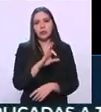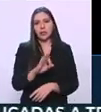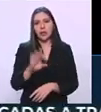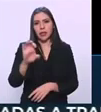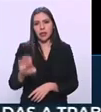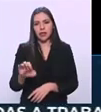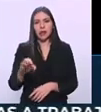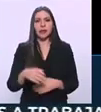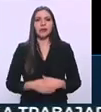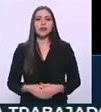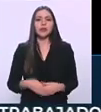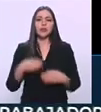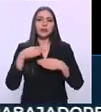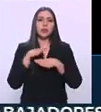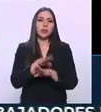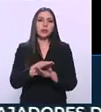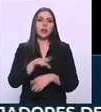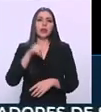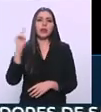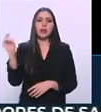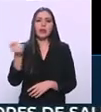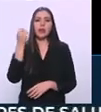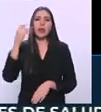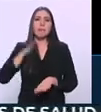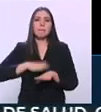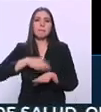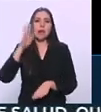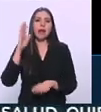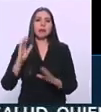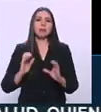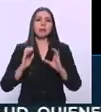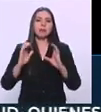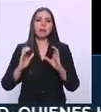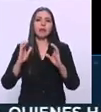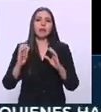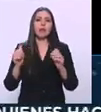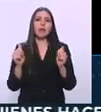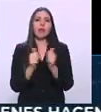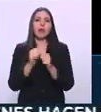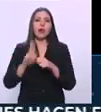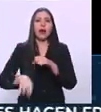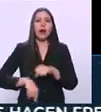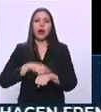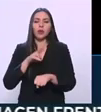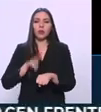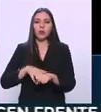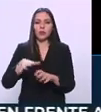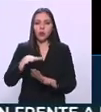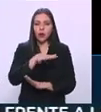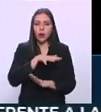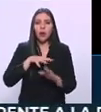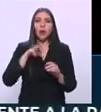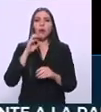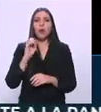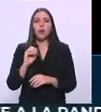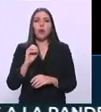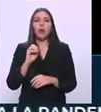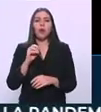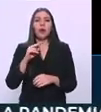aspecto de las tecnologías más sustentables, más amigables con el ambiente, o la equidad energética, cómo